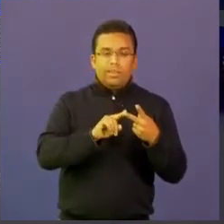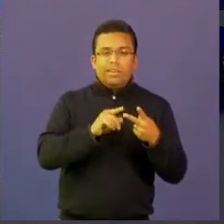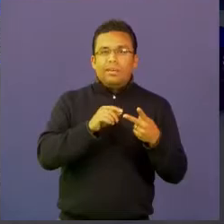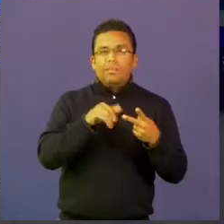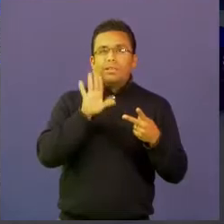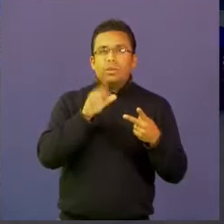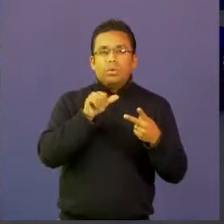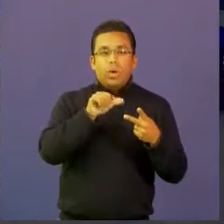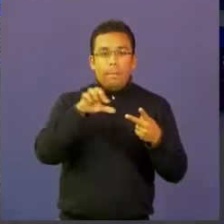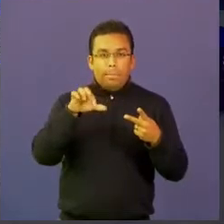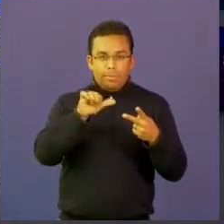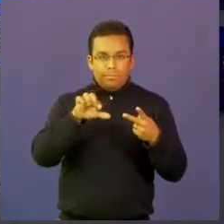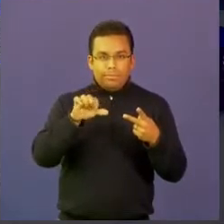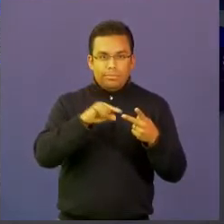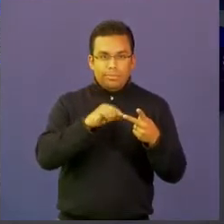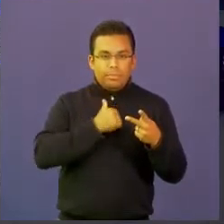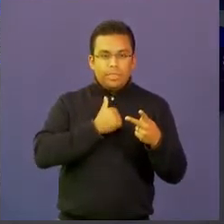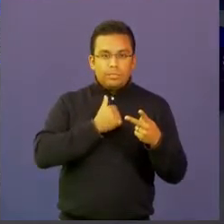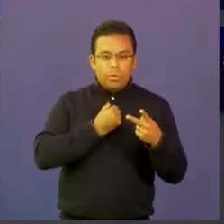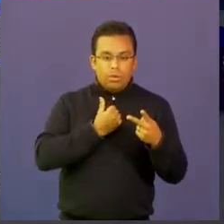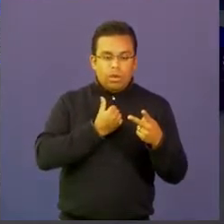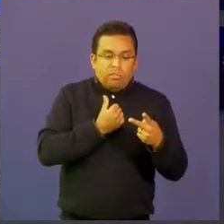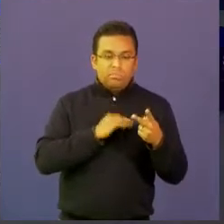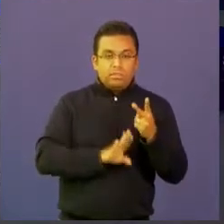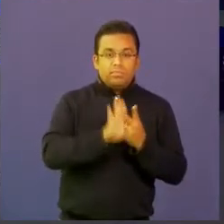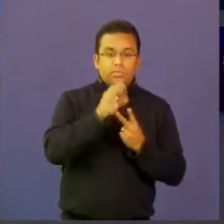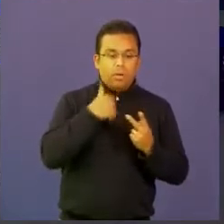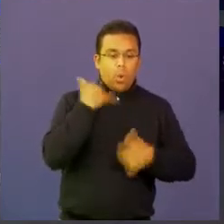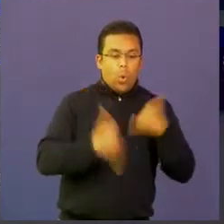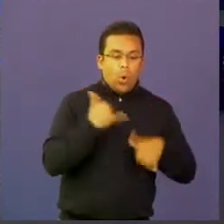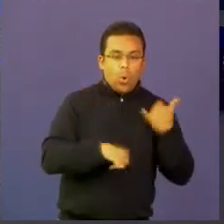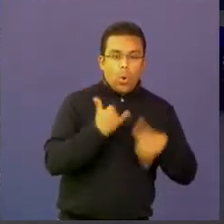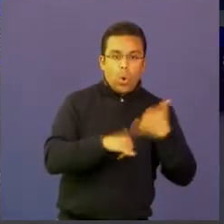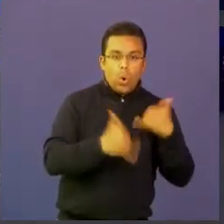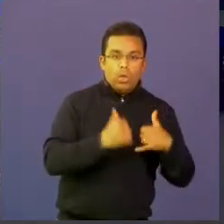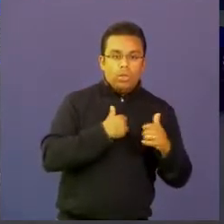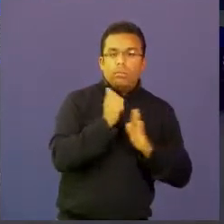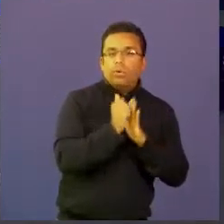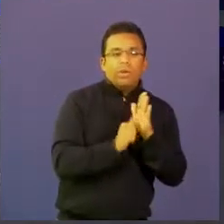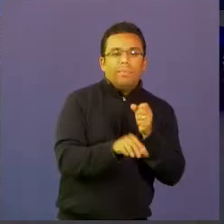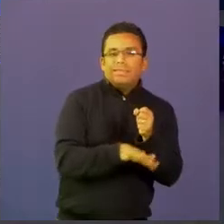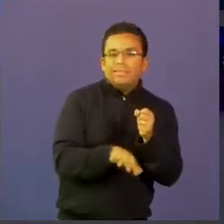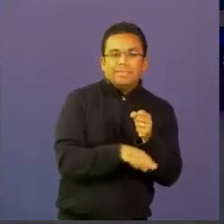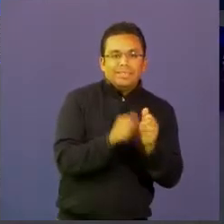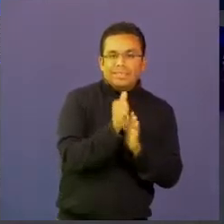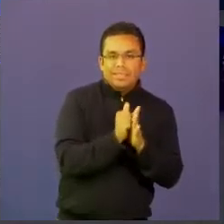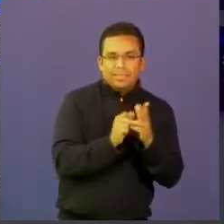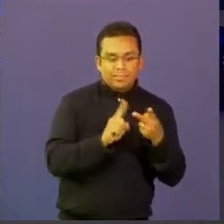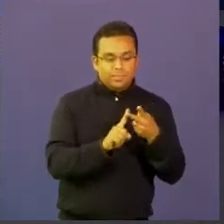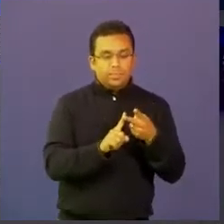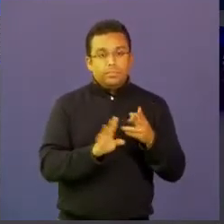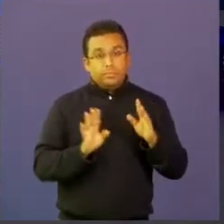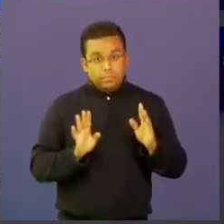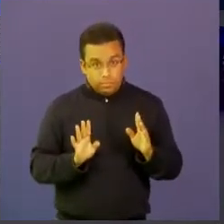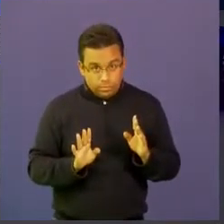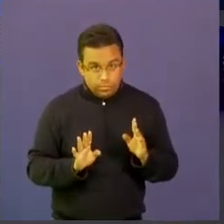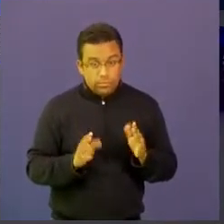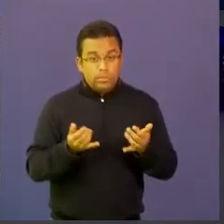estudiantes puedan desarrollar sus propios juegos utilizando una programación básica si estamos ahora